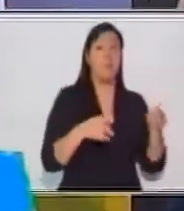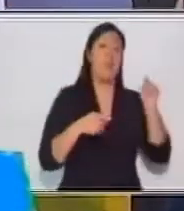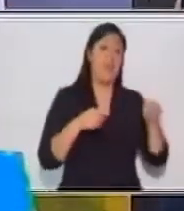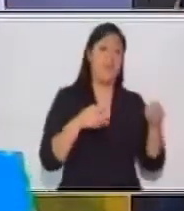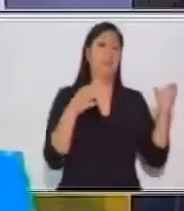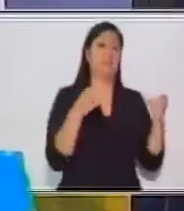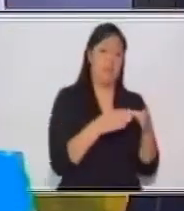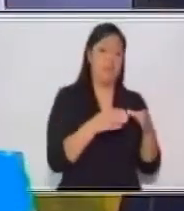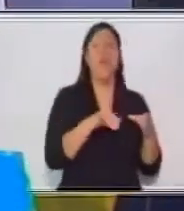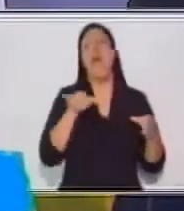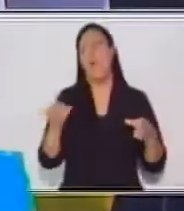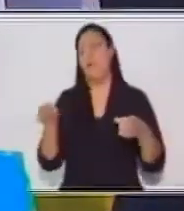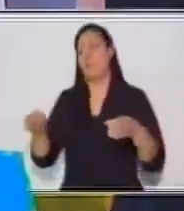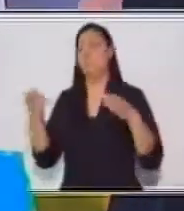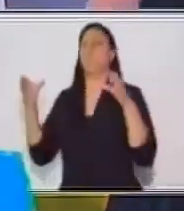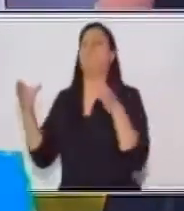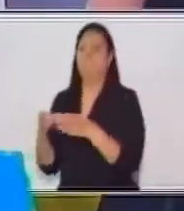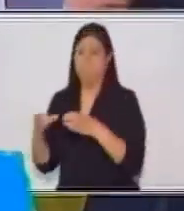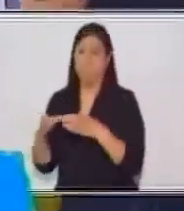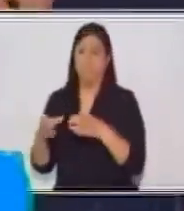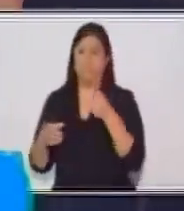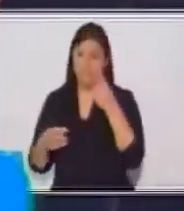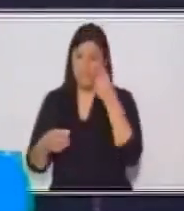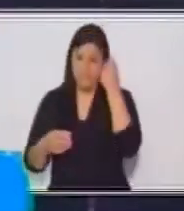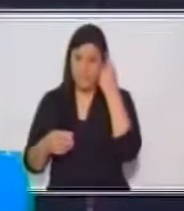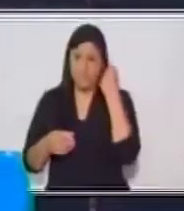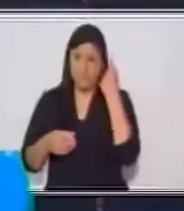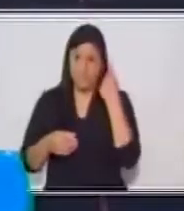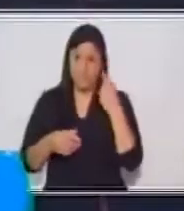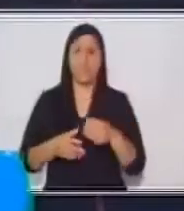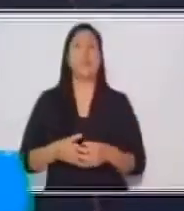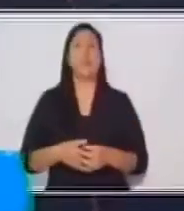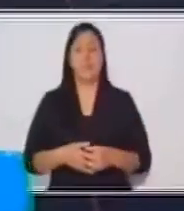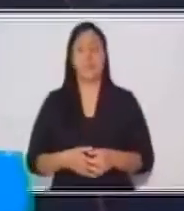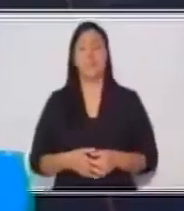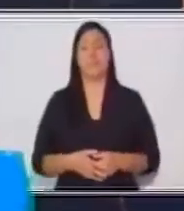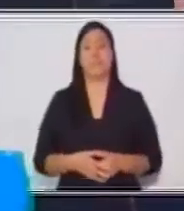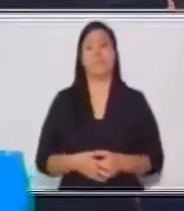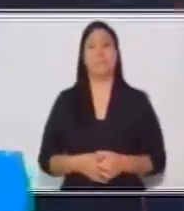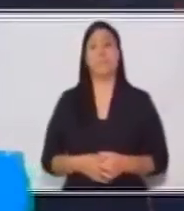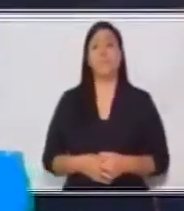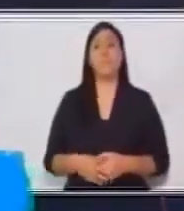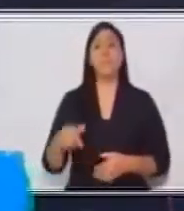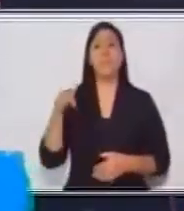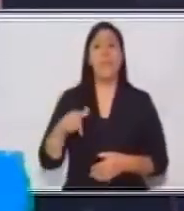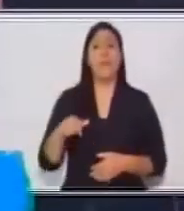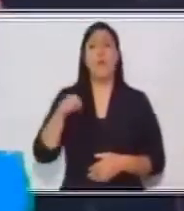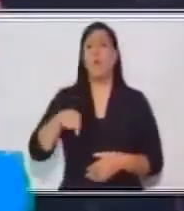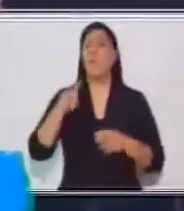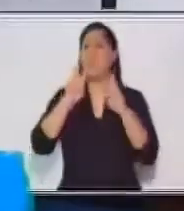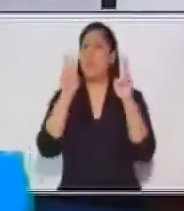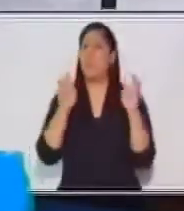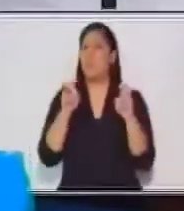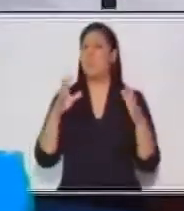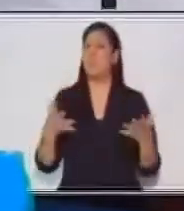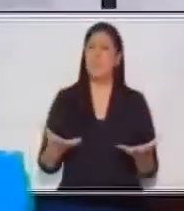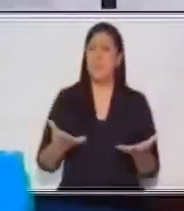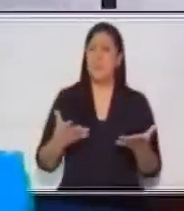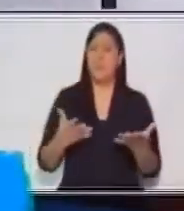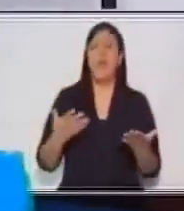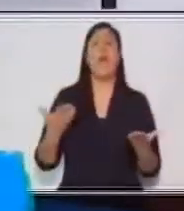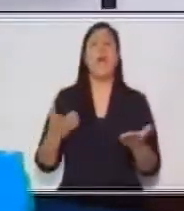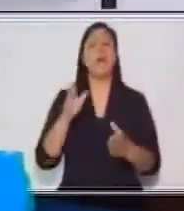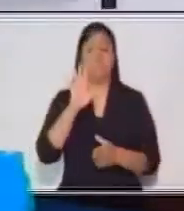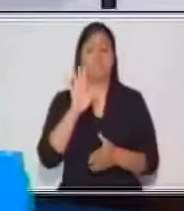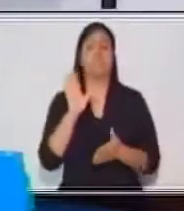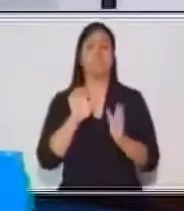otra también lo hace. Entonces, ahora vamos a trabajar el tema de hoy con algunos